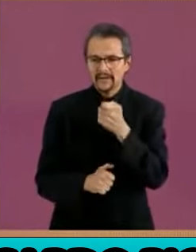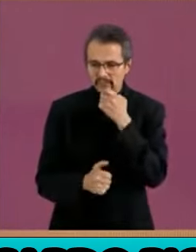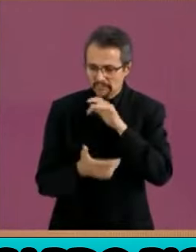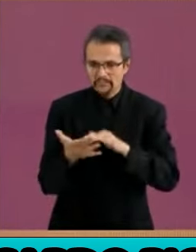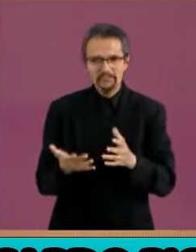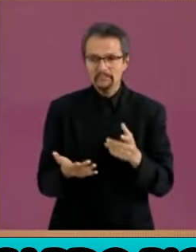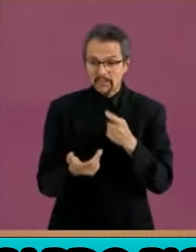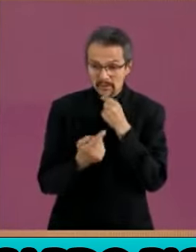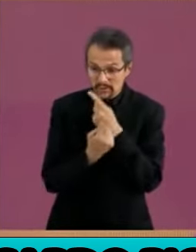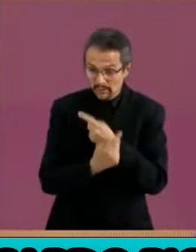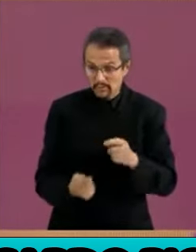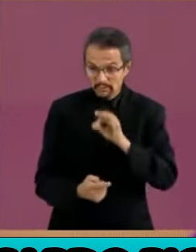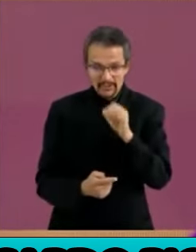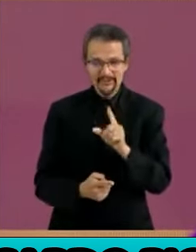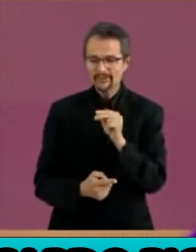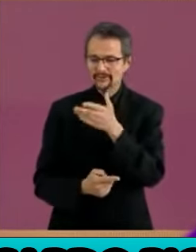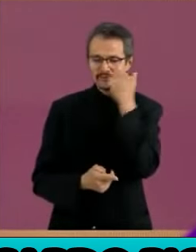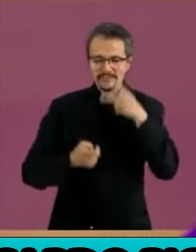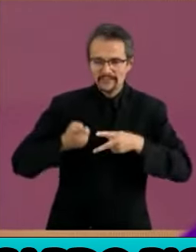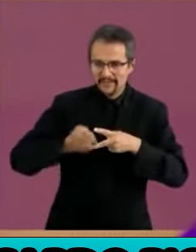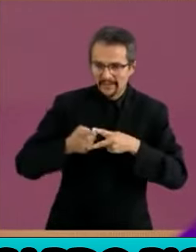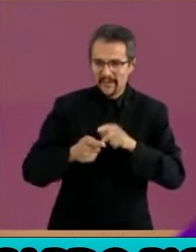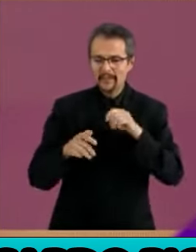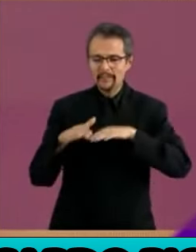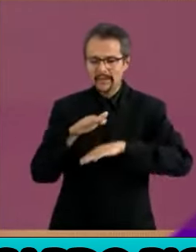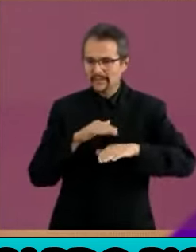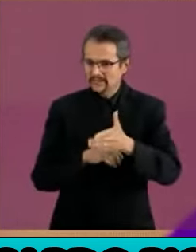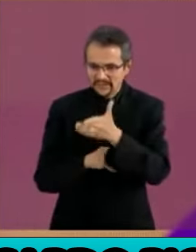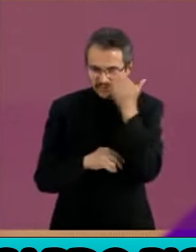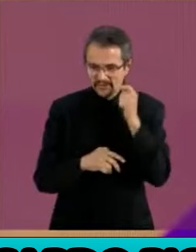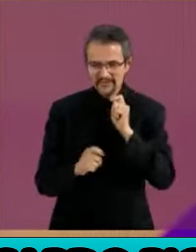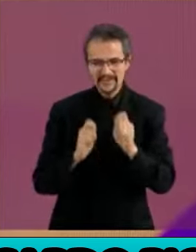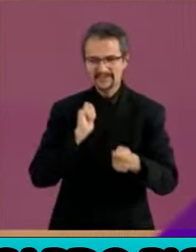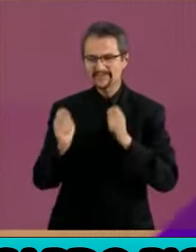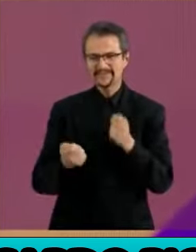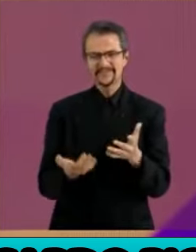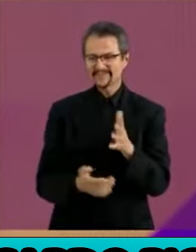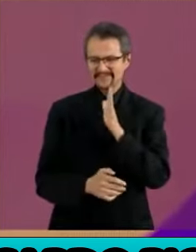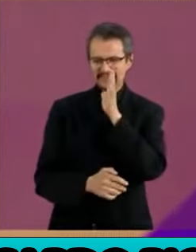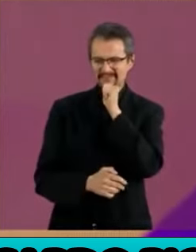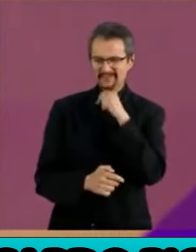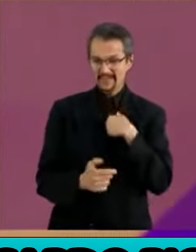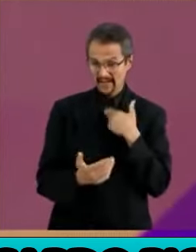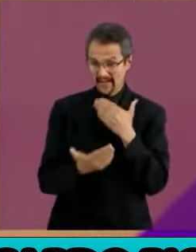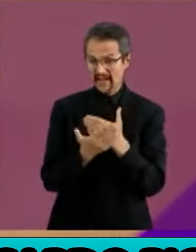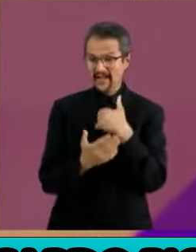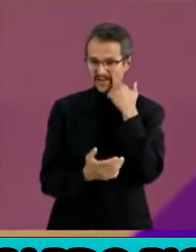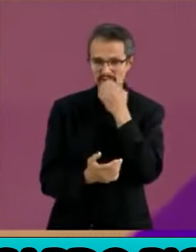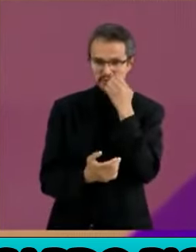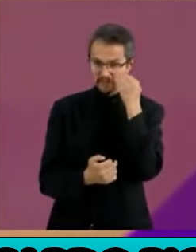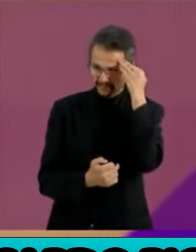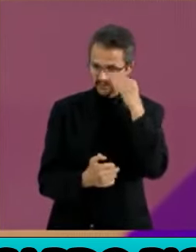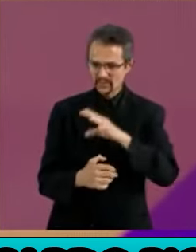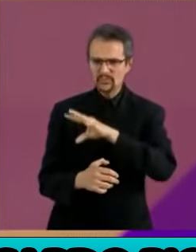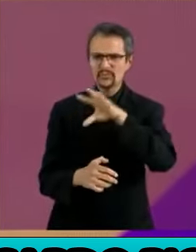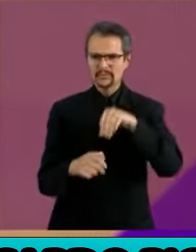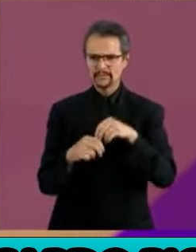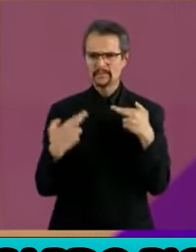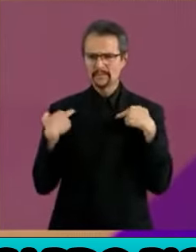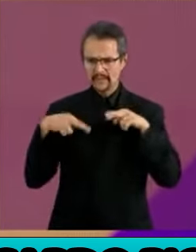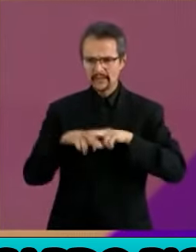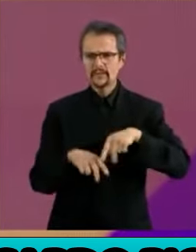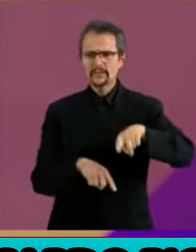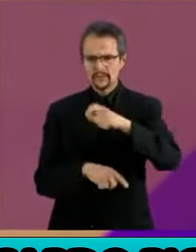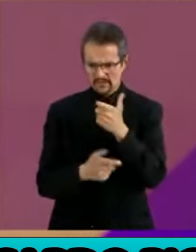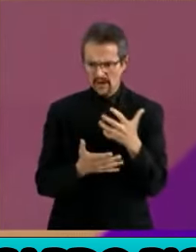pueden hacer operaciones aritméticas básicas en la primaria. Por eso propongo la escuela de tiempo completo, donde los maestros podrán ganar más